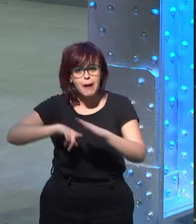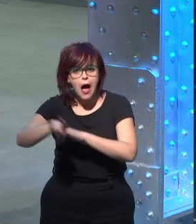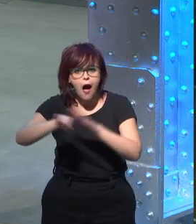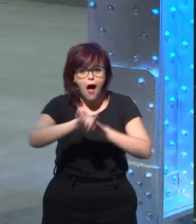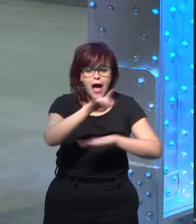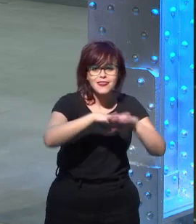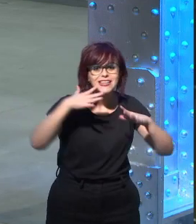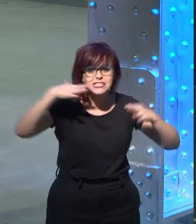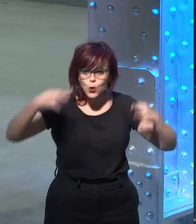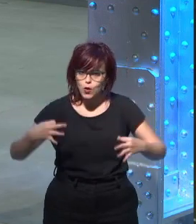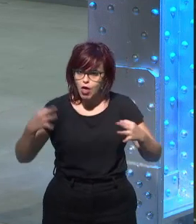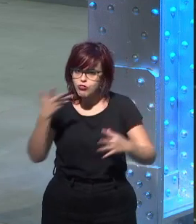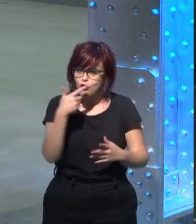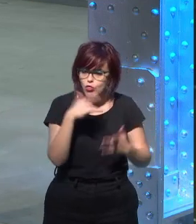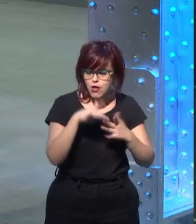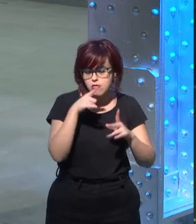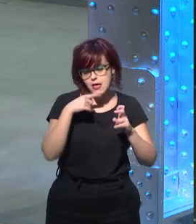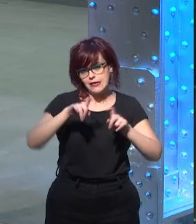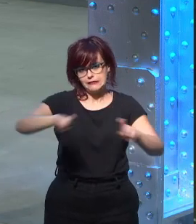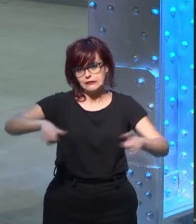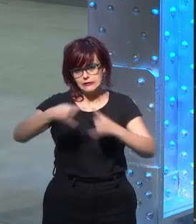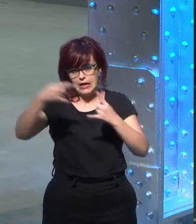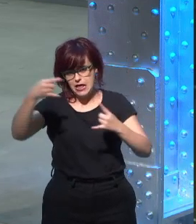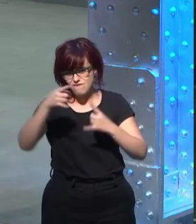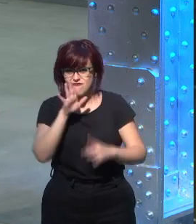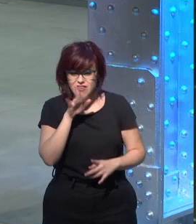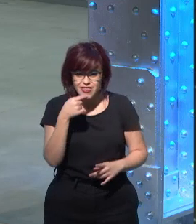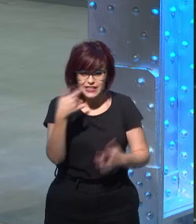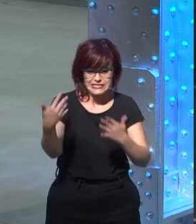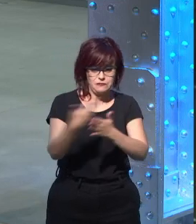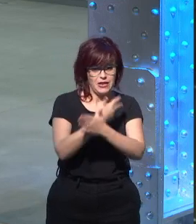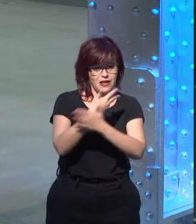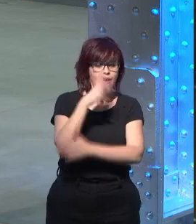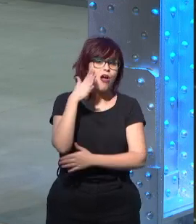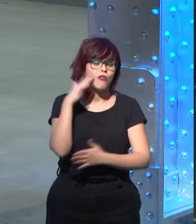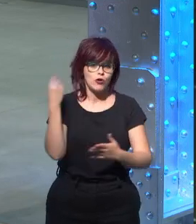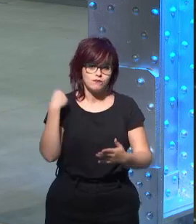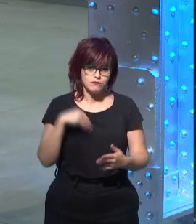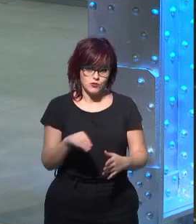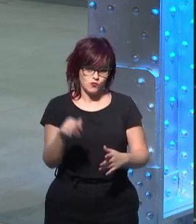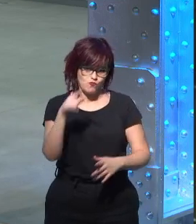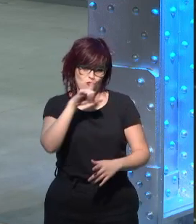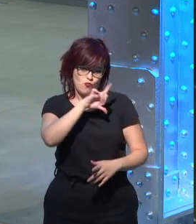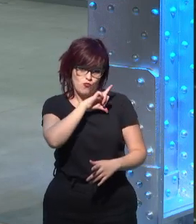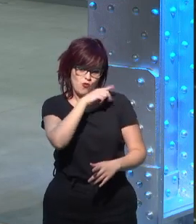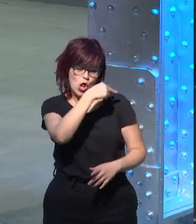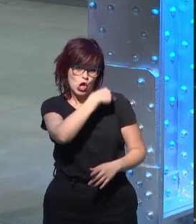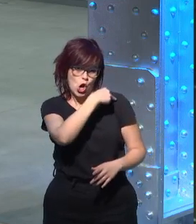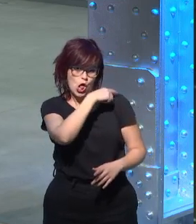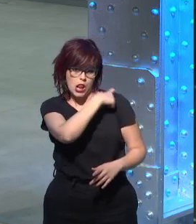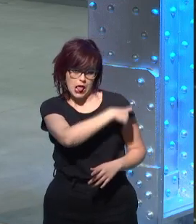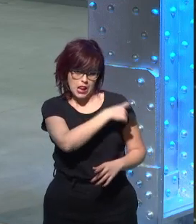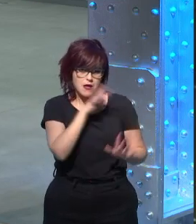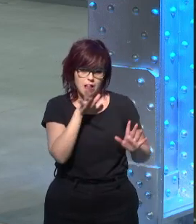el ámbito de la seguridad telemática, como nos ha explicado el teniente coronel. Es